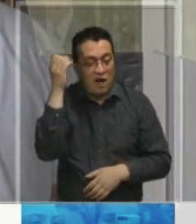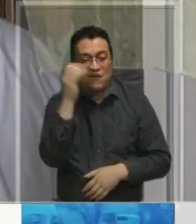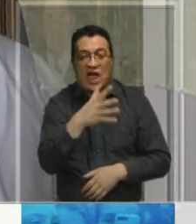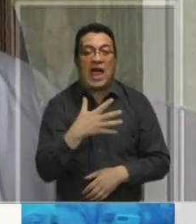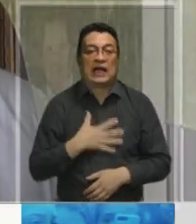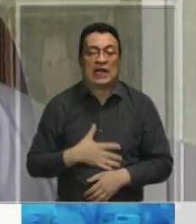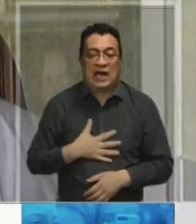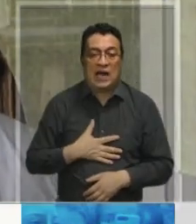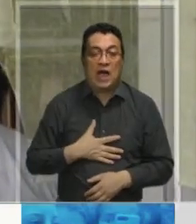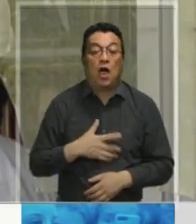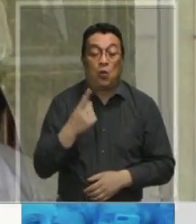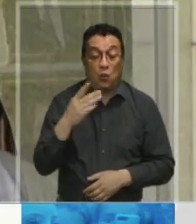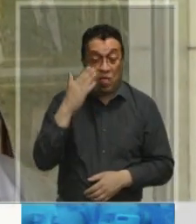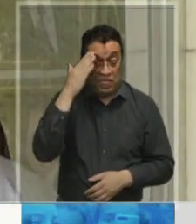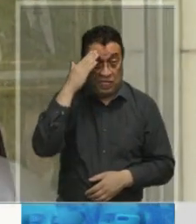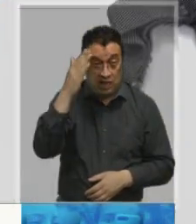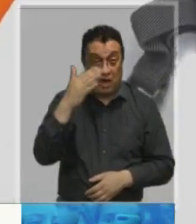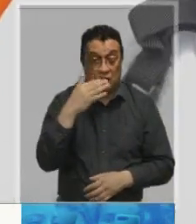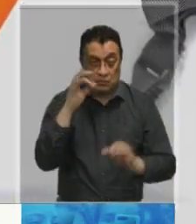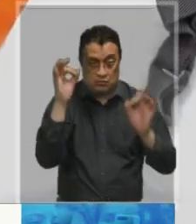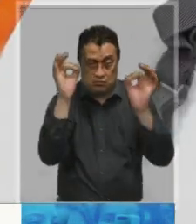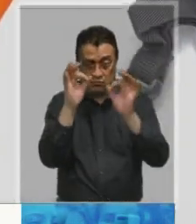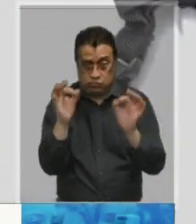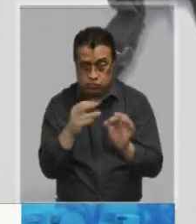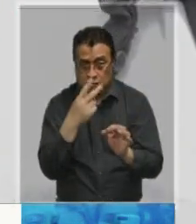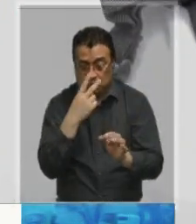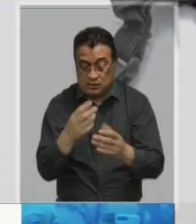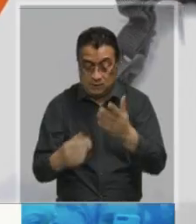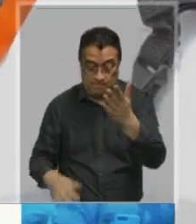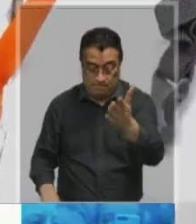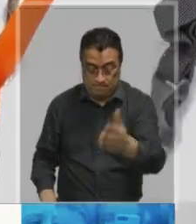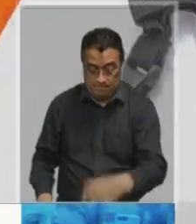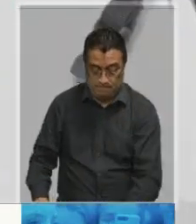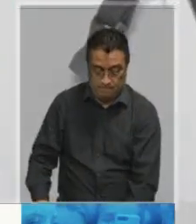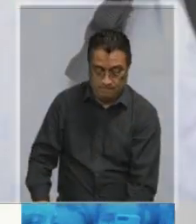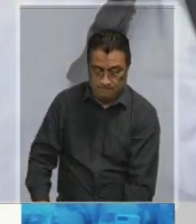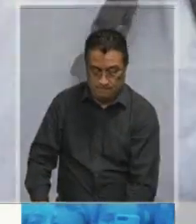jornada que retratamos de la siguiente manera. El trabajo es de Claudia Reilich.